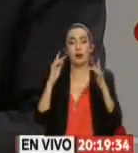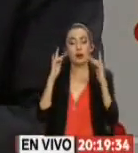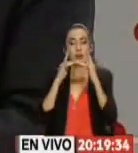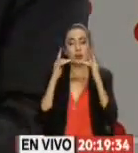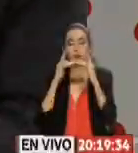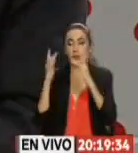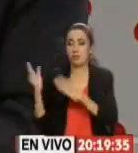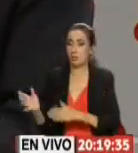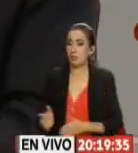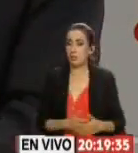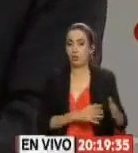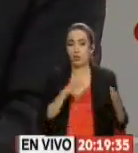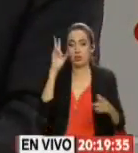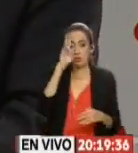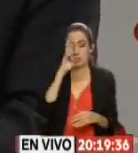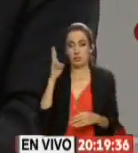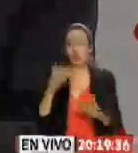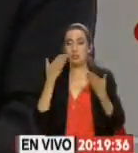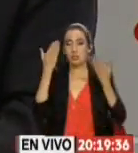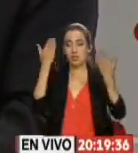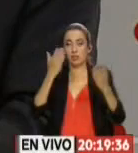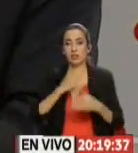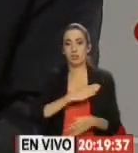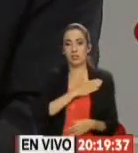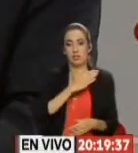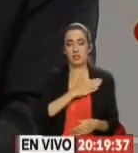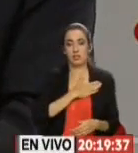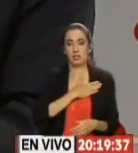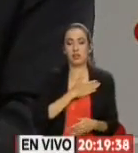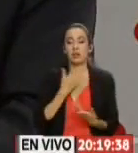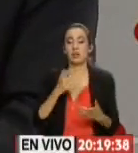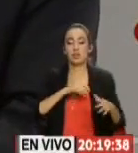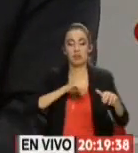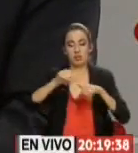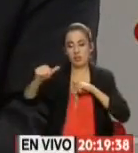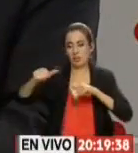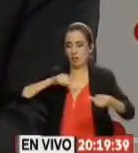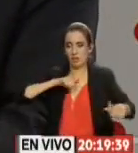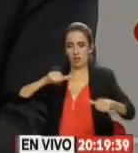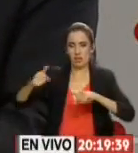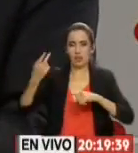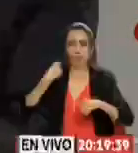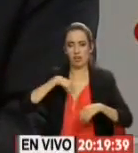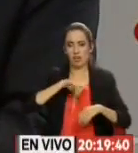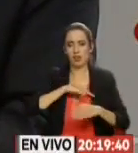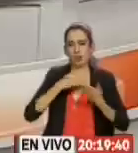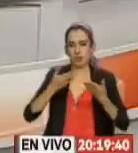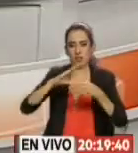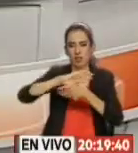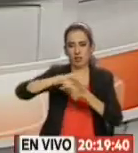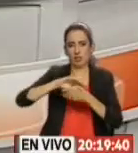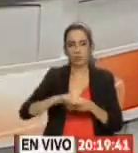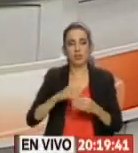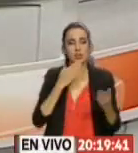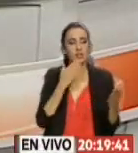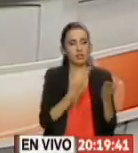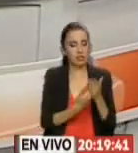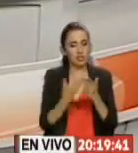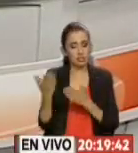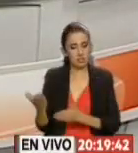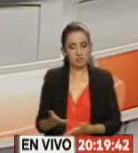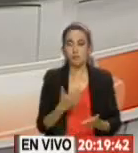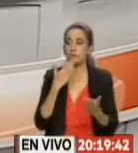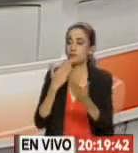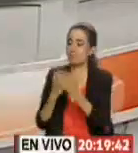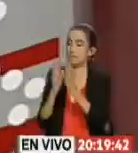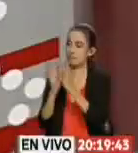los venezolanos que estamos en este momento acá en Ecuador, confiamos plenamente en la gestión que va a llevar a cabo nuestro nuevo embajador. Muy bien, muchas gracias, Gustavo. Fabricio,